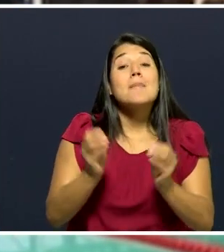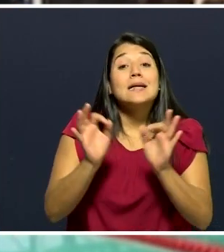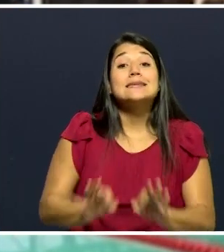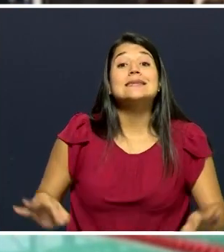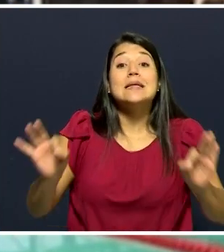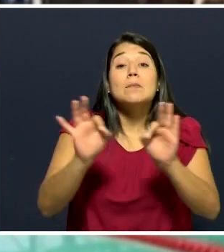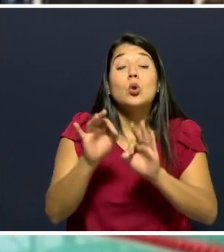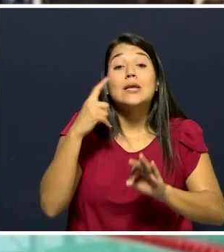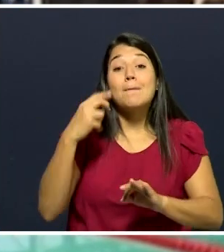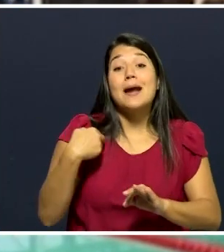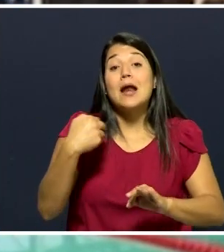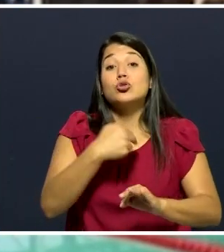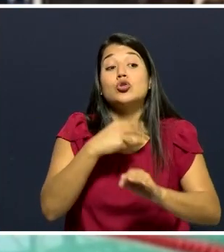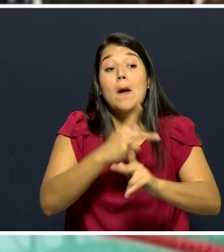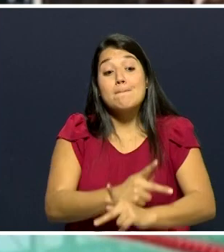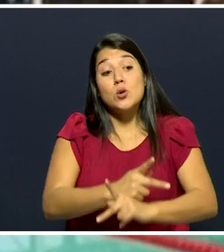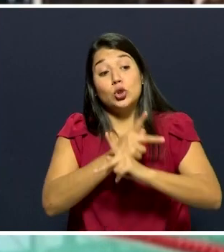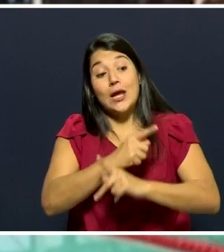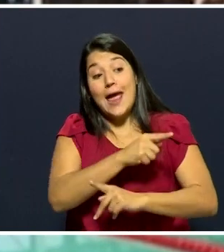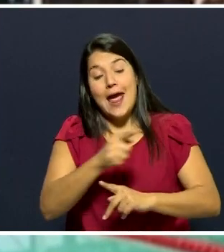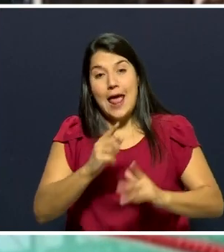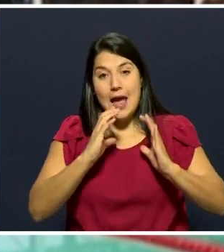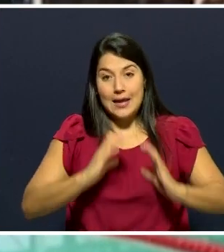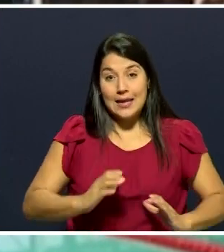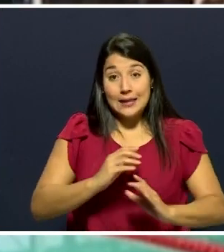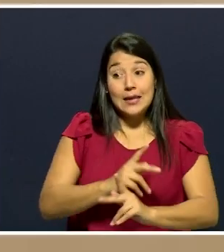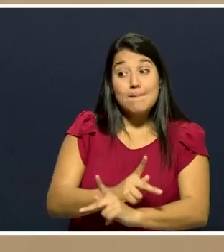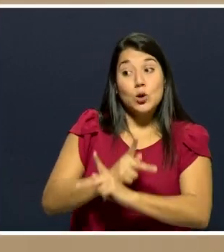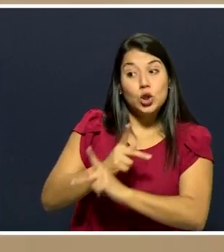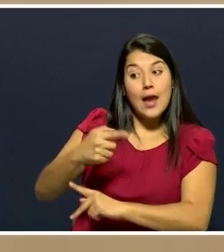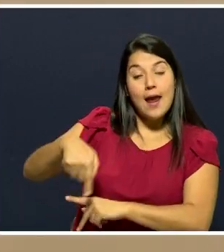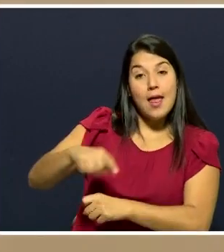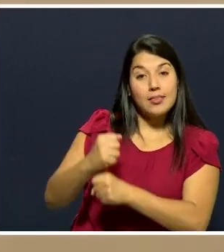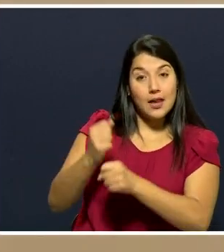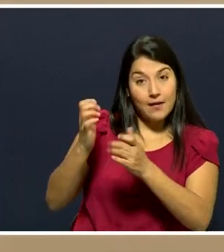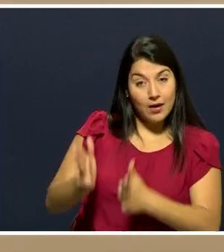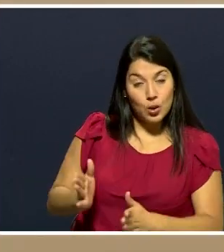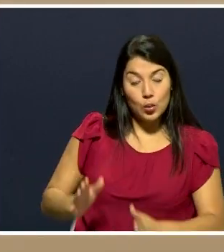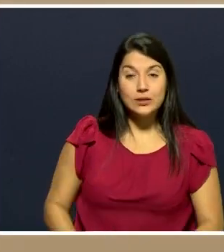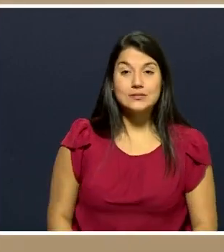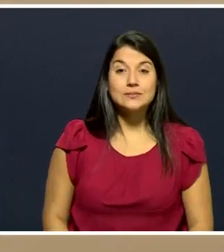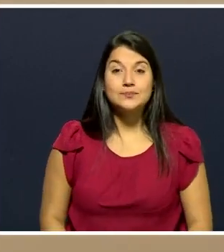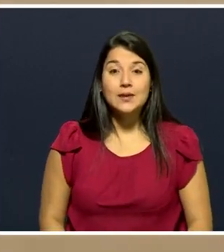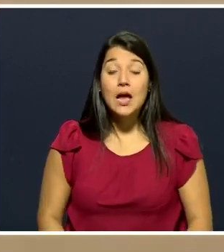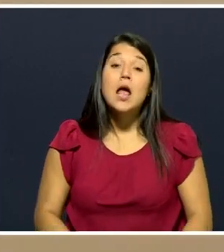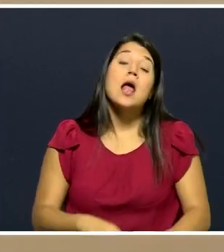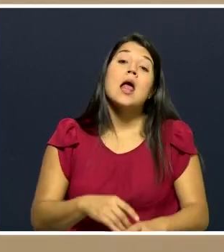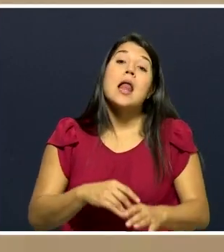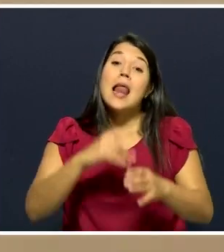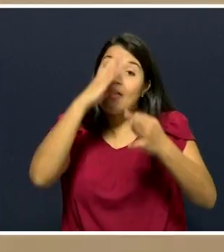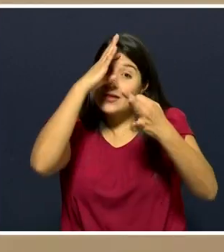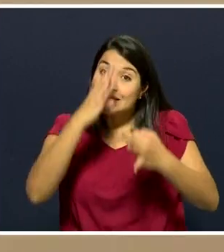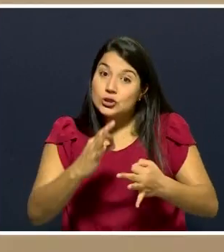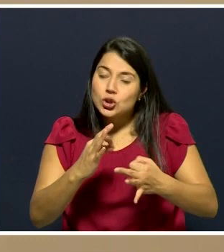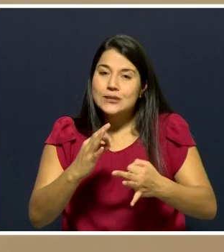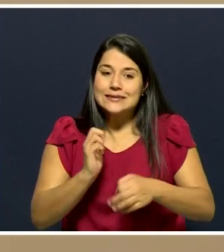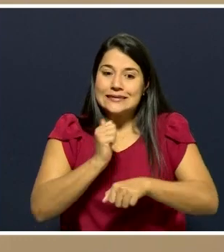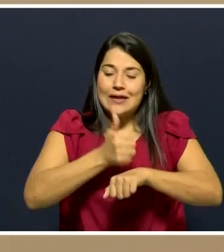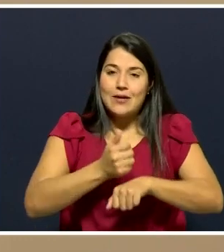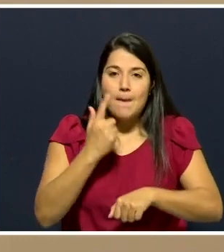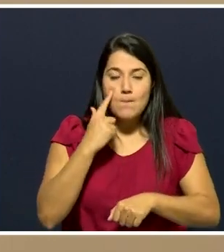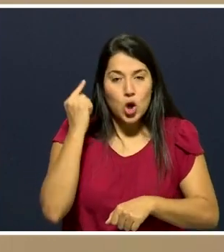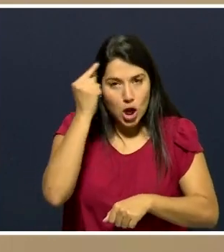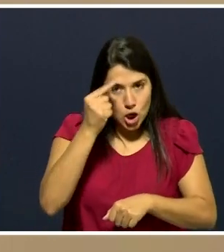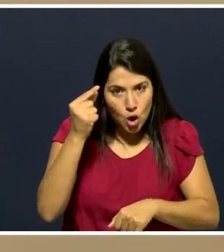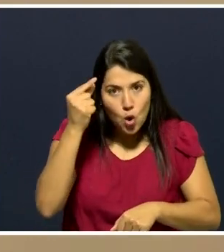es la protección de nuestros clientes y de nuestros colaboradores. Las medidas del gobierno para la apertura de locales, muy